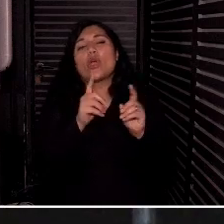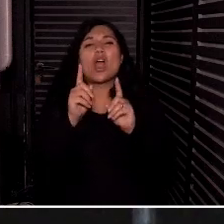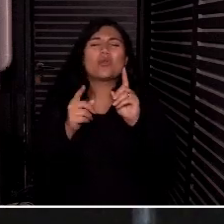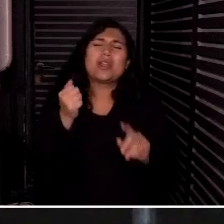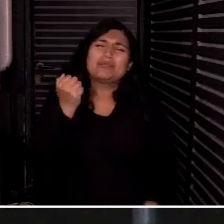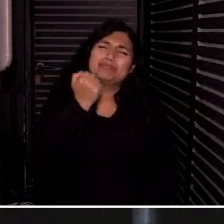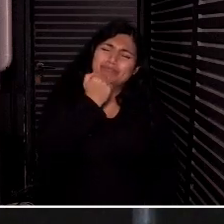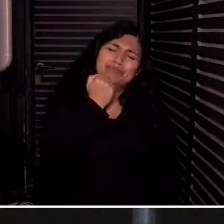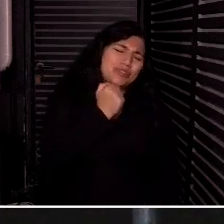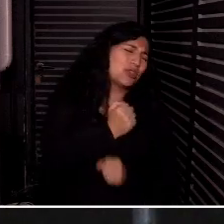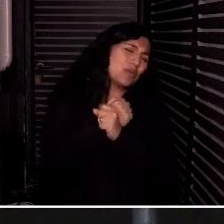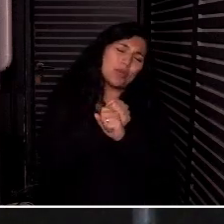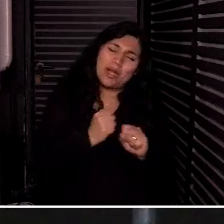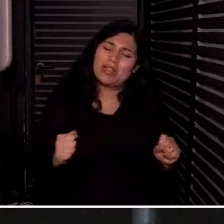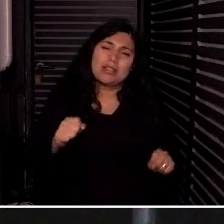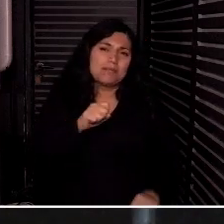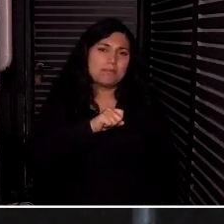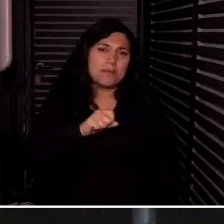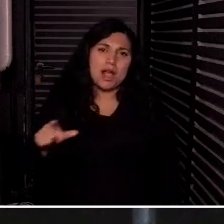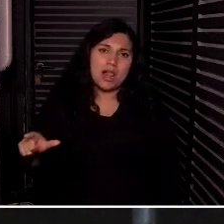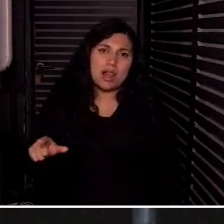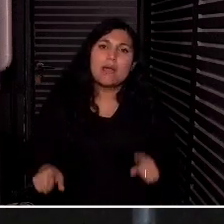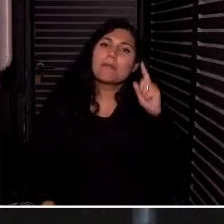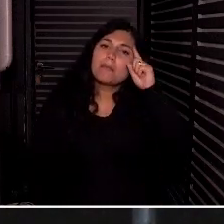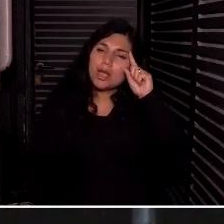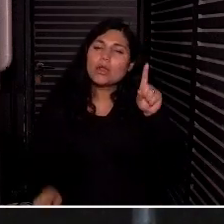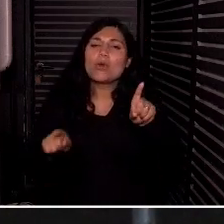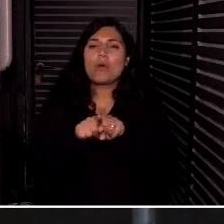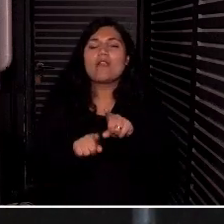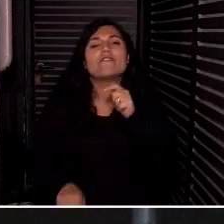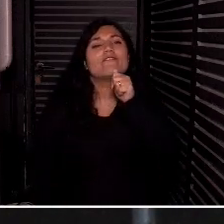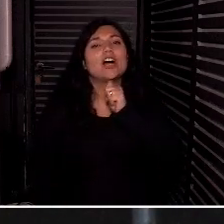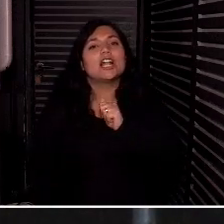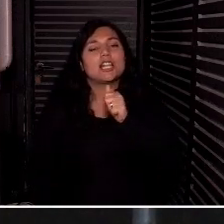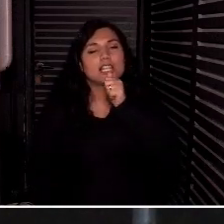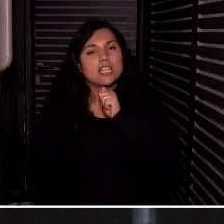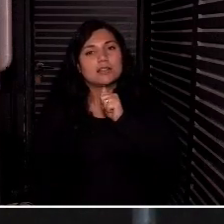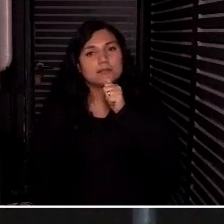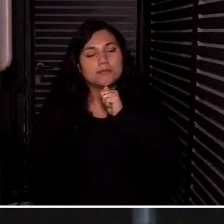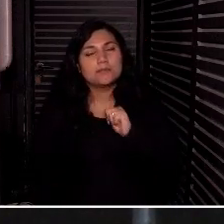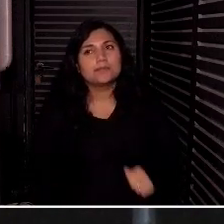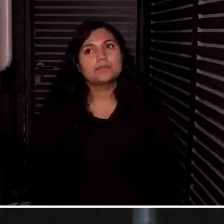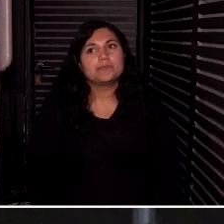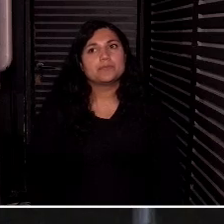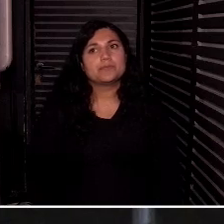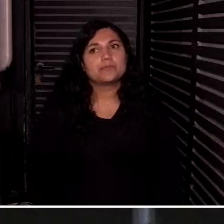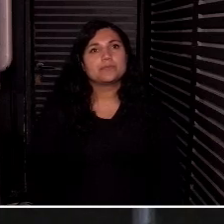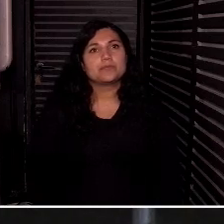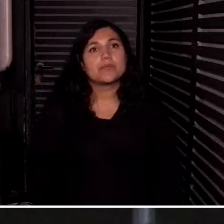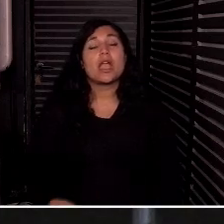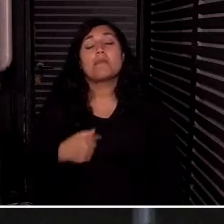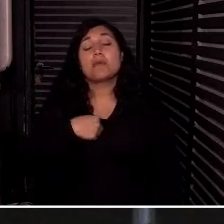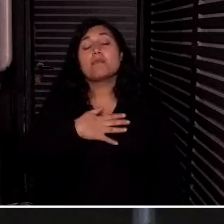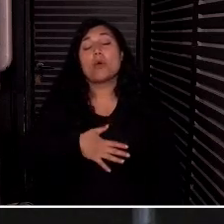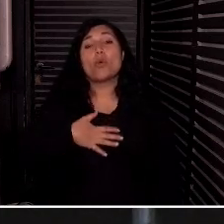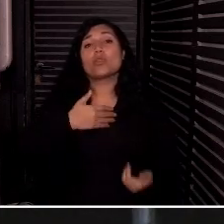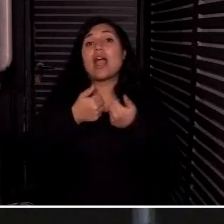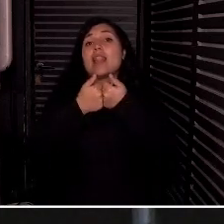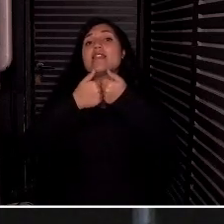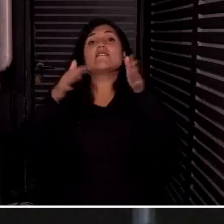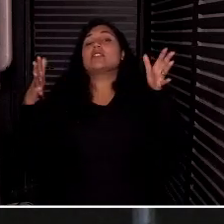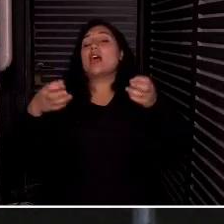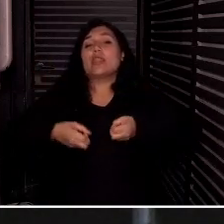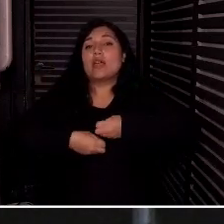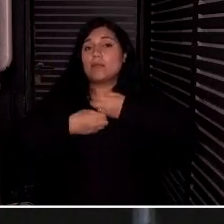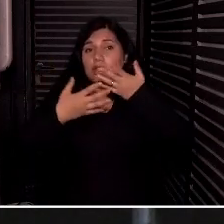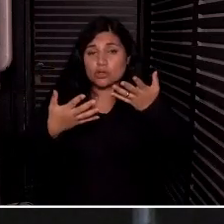inexcusable eh pero falta Yo creo que hay un campo a mí me encanta la libertad expresión y